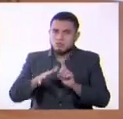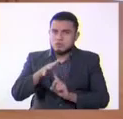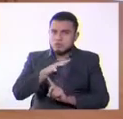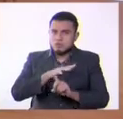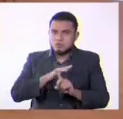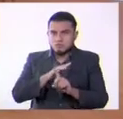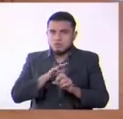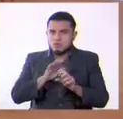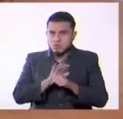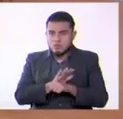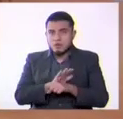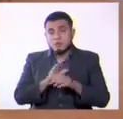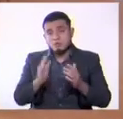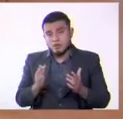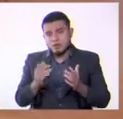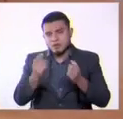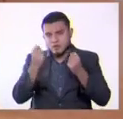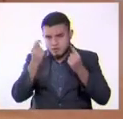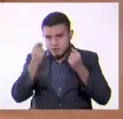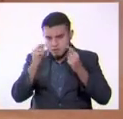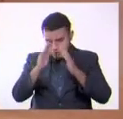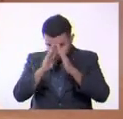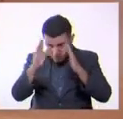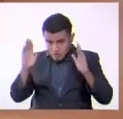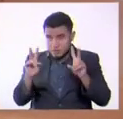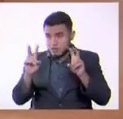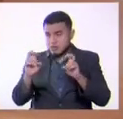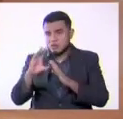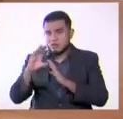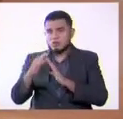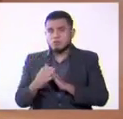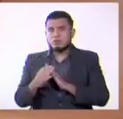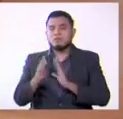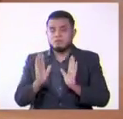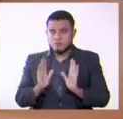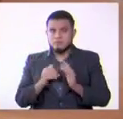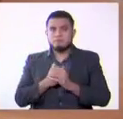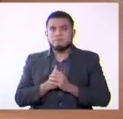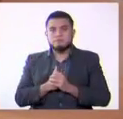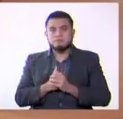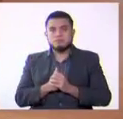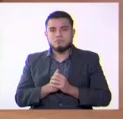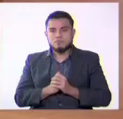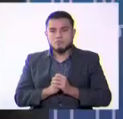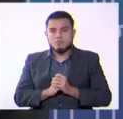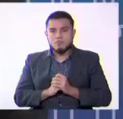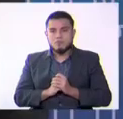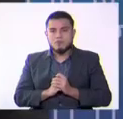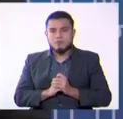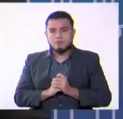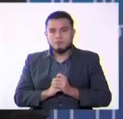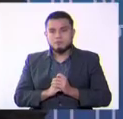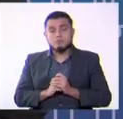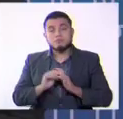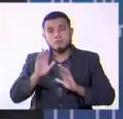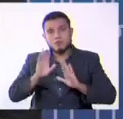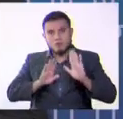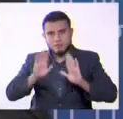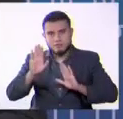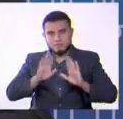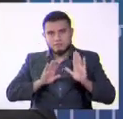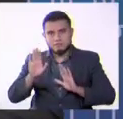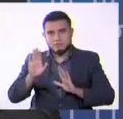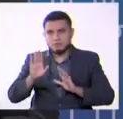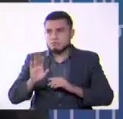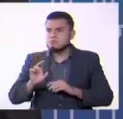término cultura. Y hay algo que debemos destacar, que en las participaciones se maneja el término